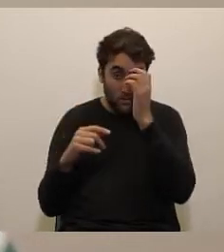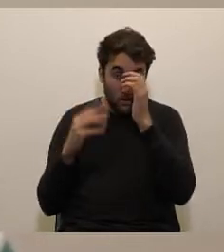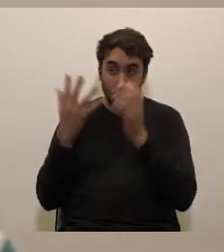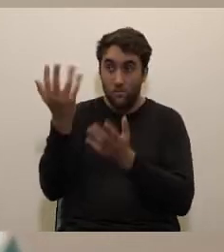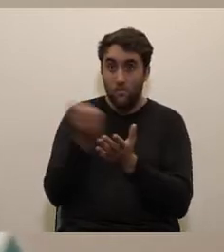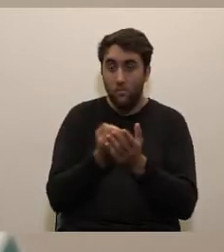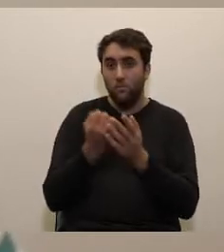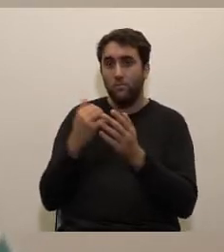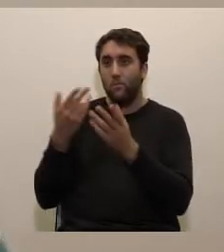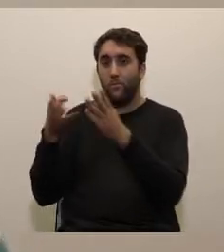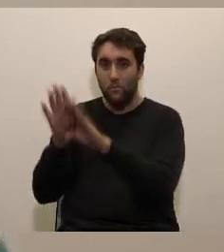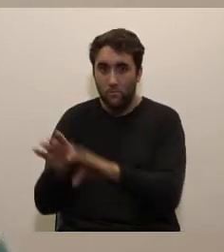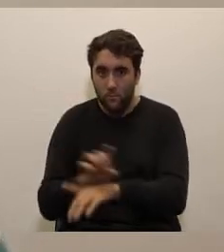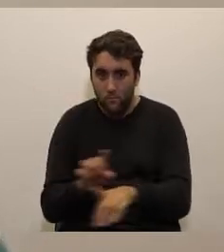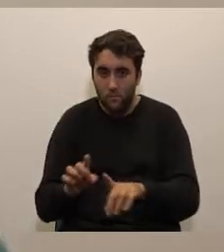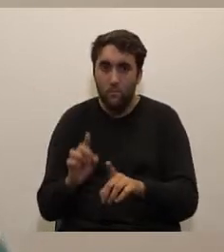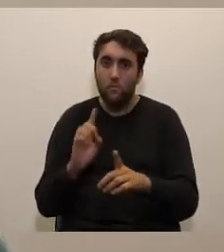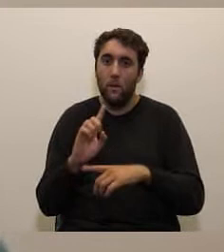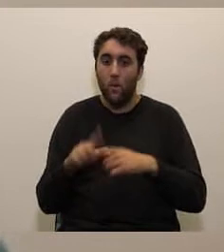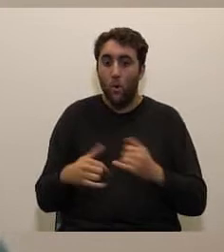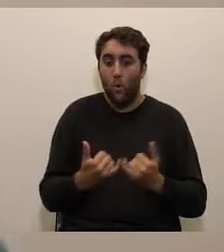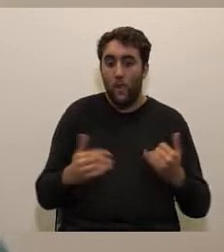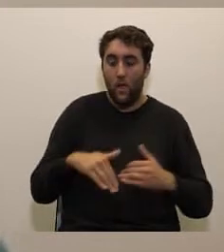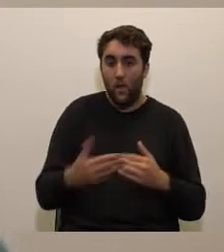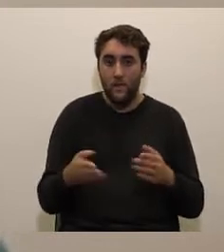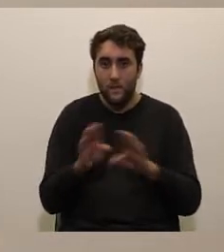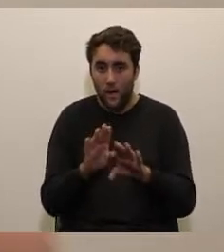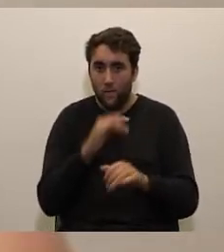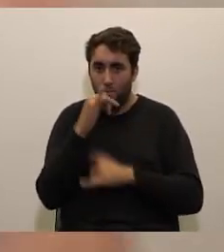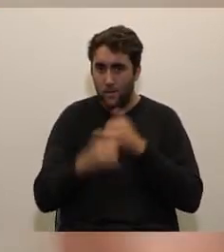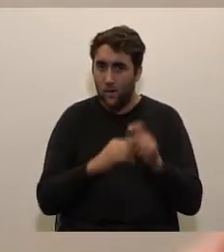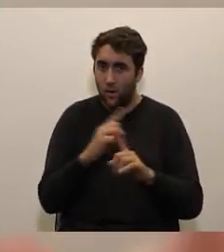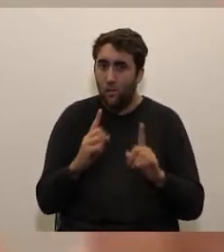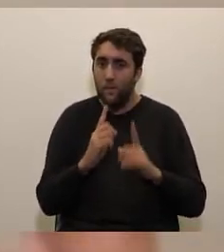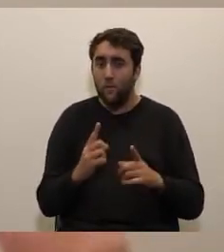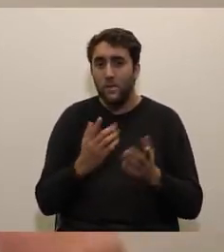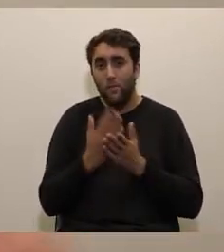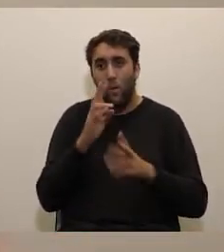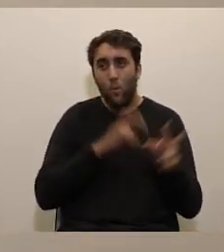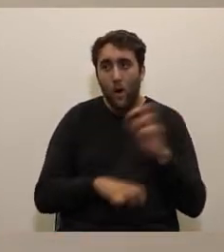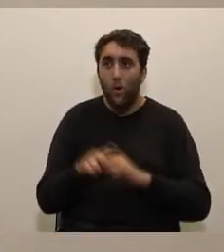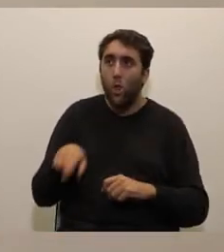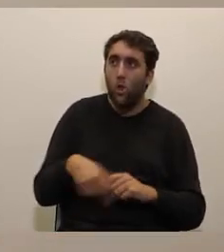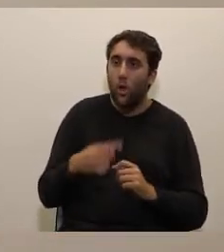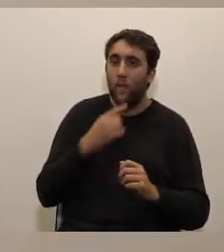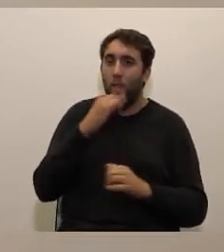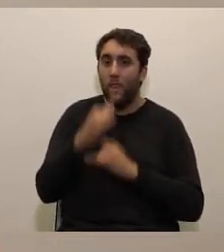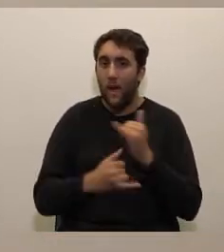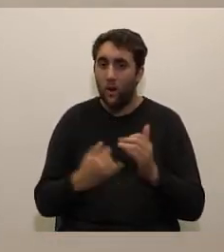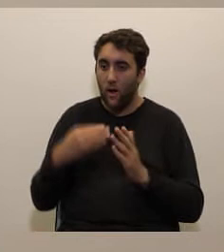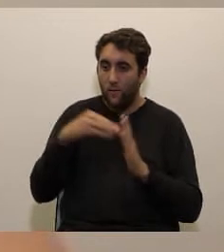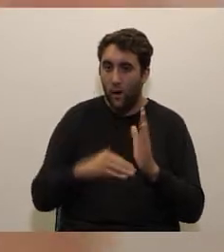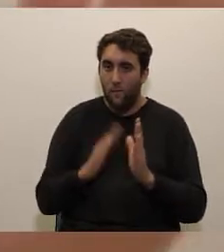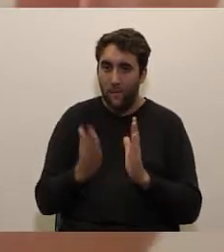tiene que ser una infraestructura que no se cierre de un día para el otro. Y bueno, y estos son los datos, son los artículos